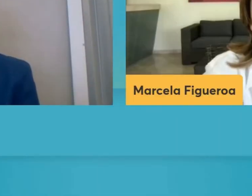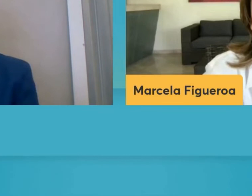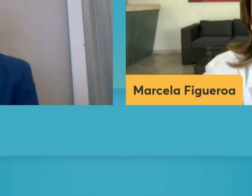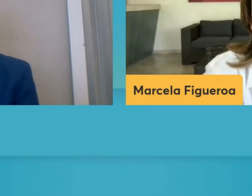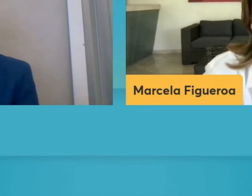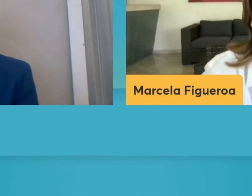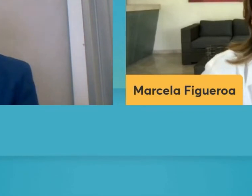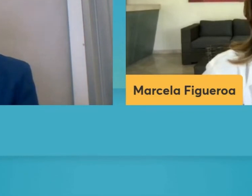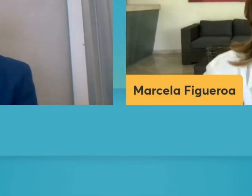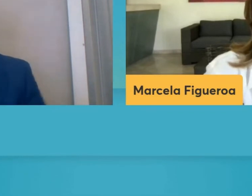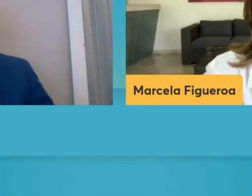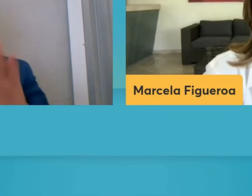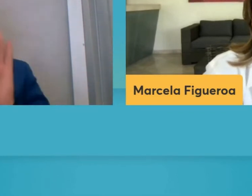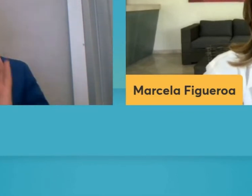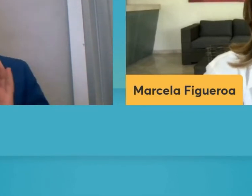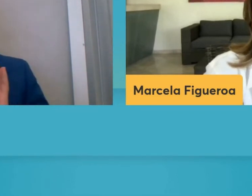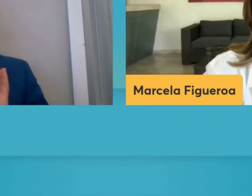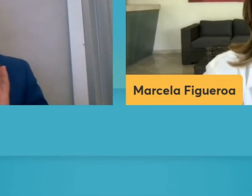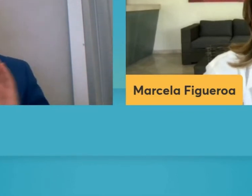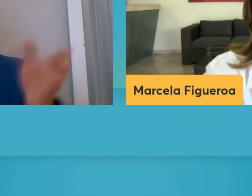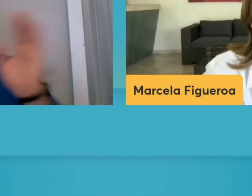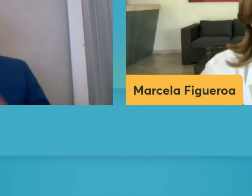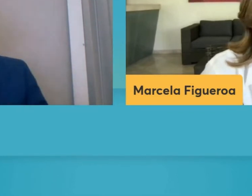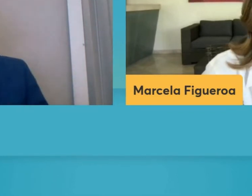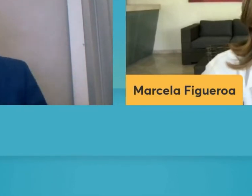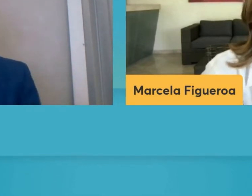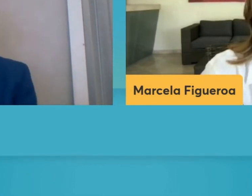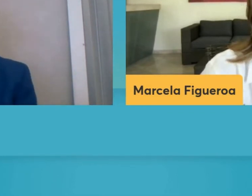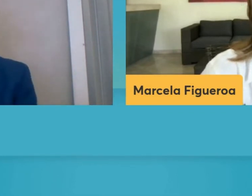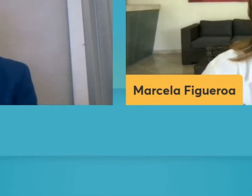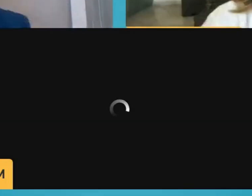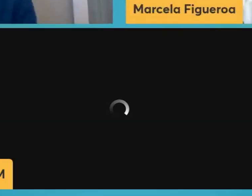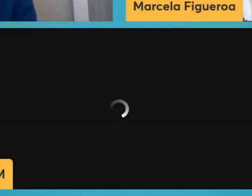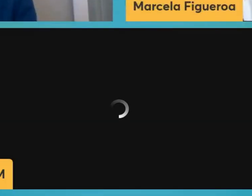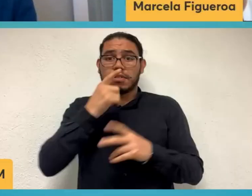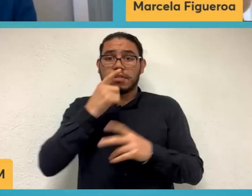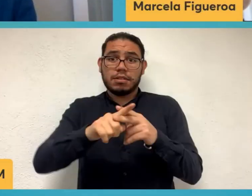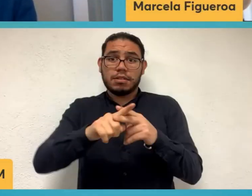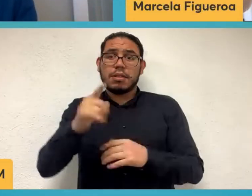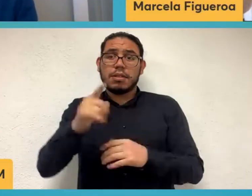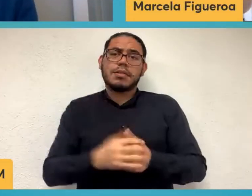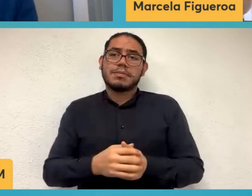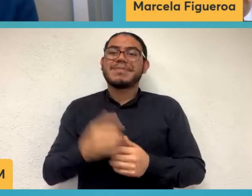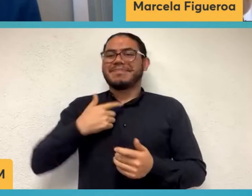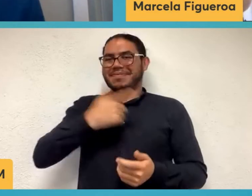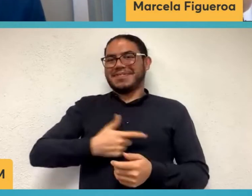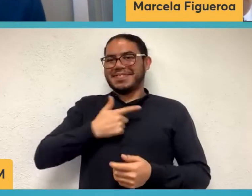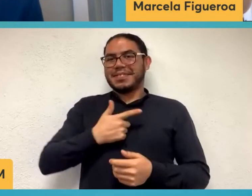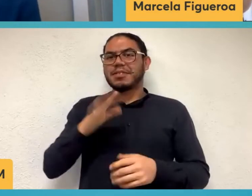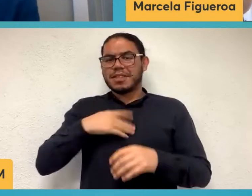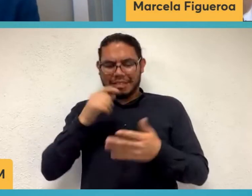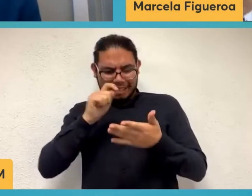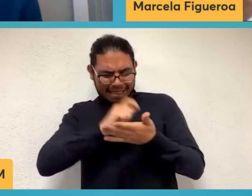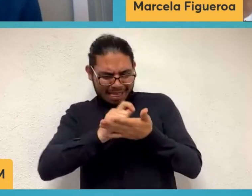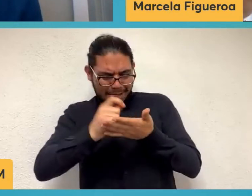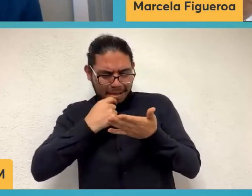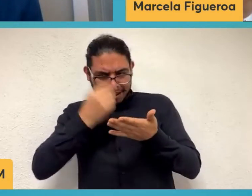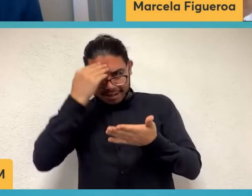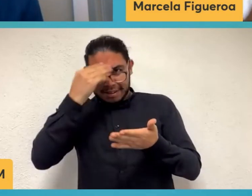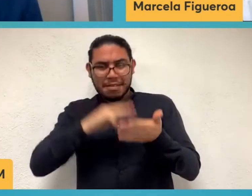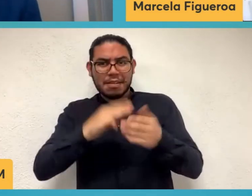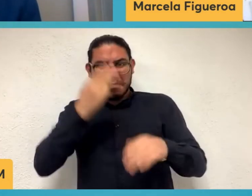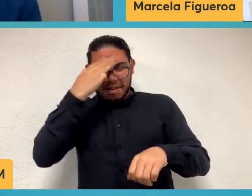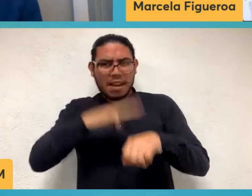dio varios tips, pero ¿quieres iniciar tú? Después yo... Mucho gusto, porque yo tomé muchas notas. La